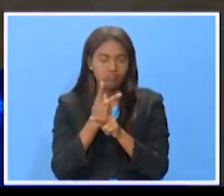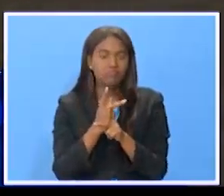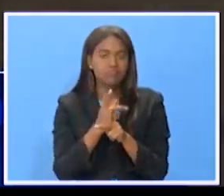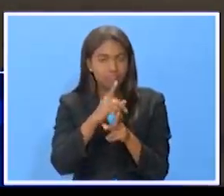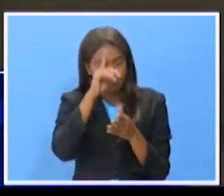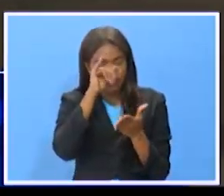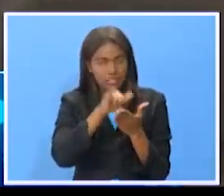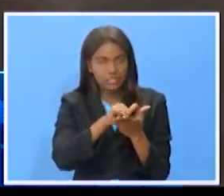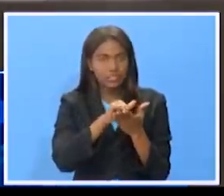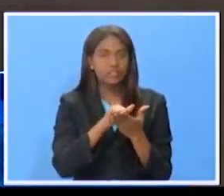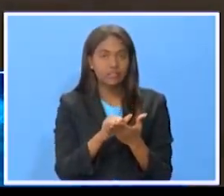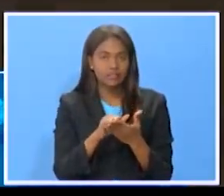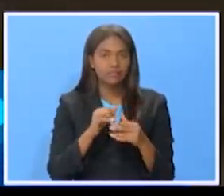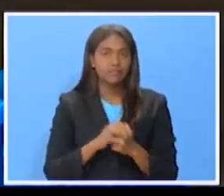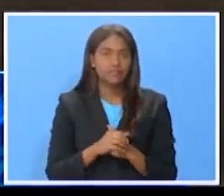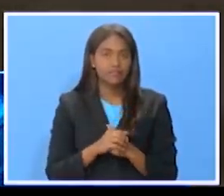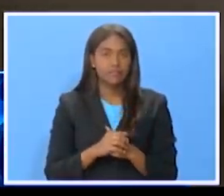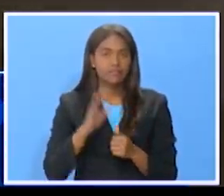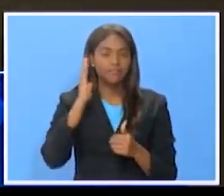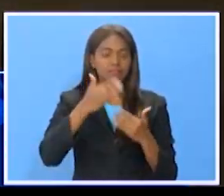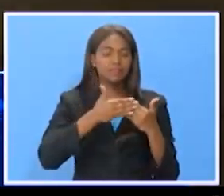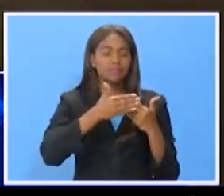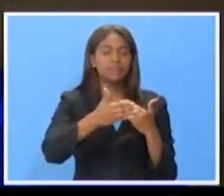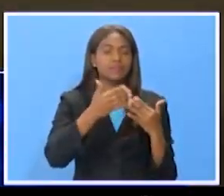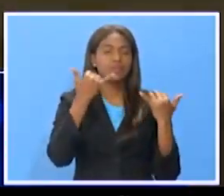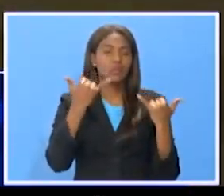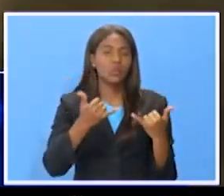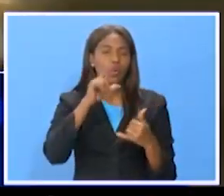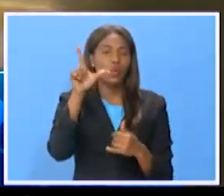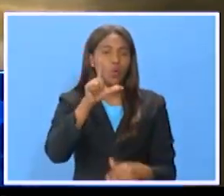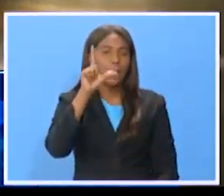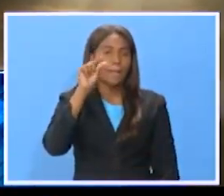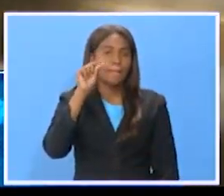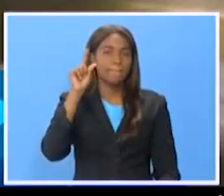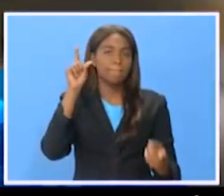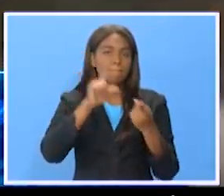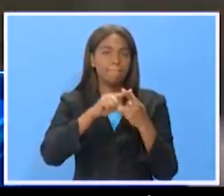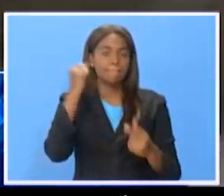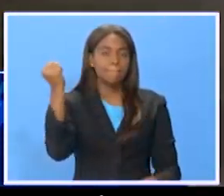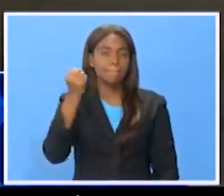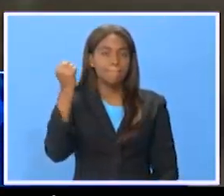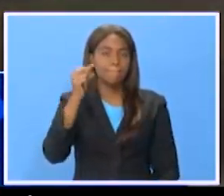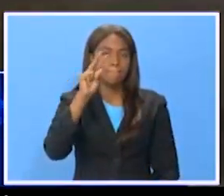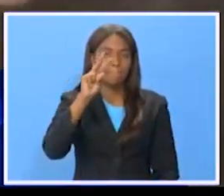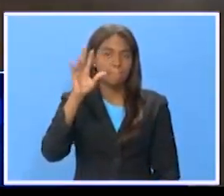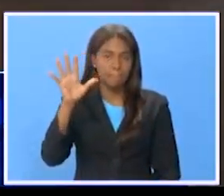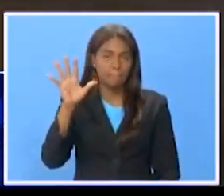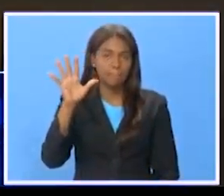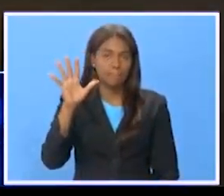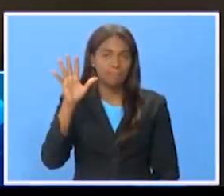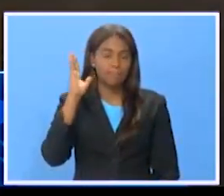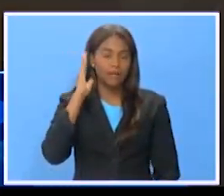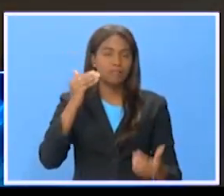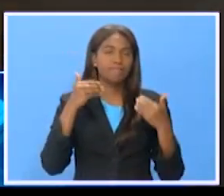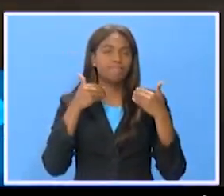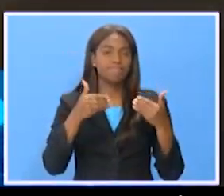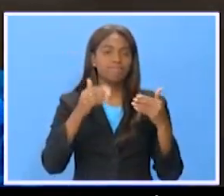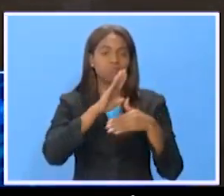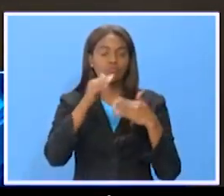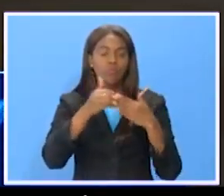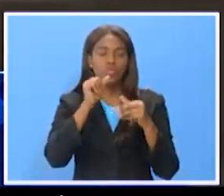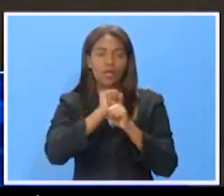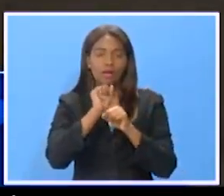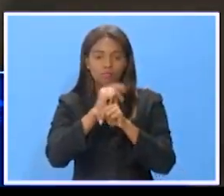de esas estructuras. Y será a partir de hoy, lunes 20, hasta el sábado 25, que se estarán realizando los trabajos